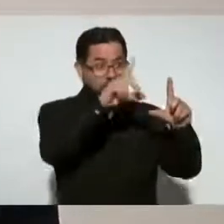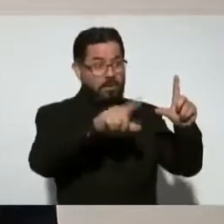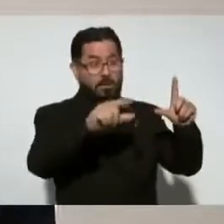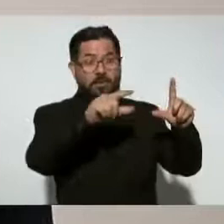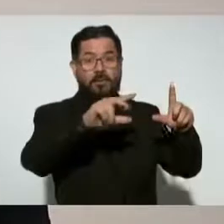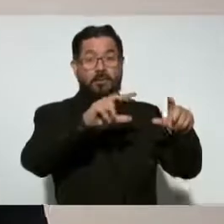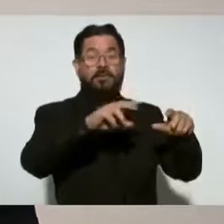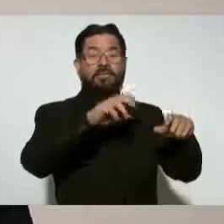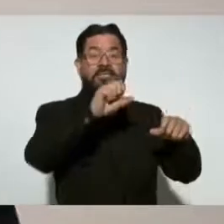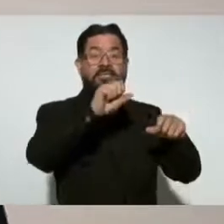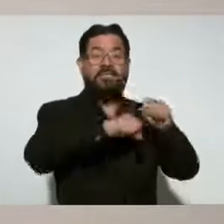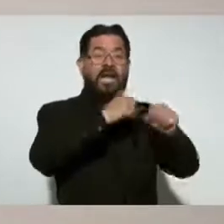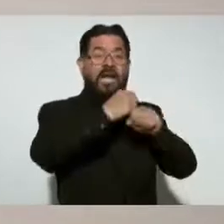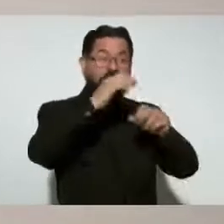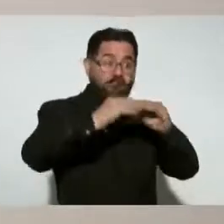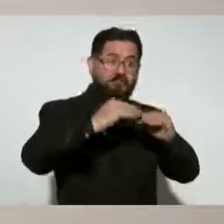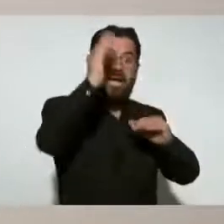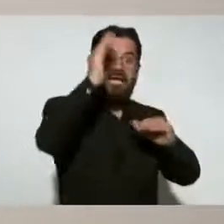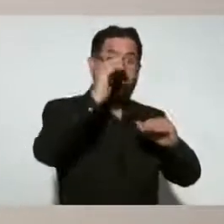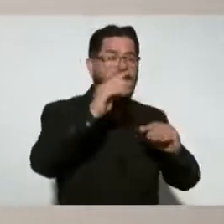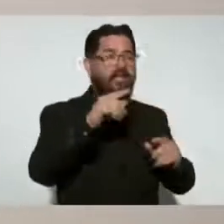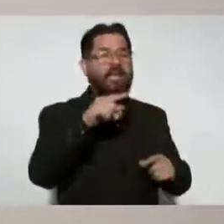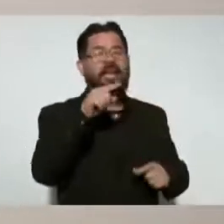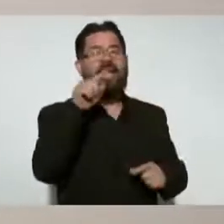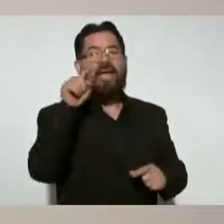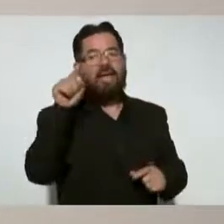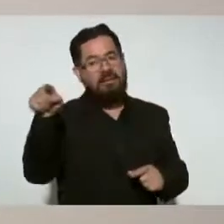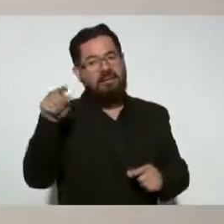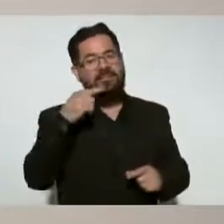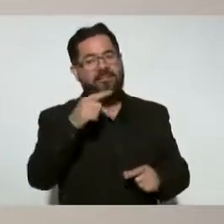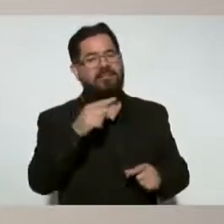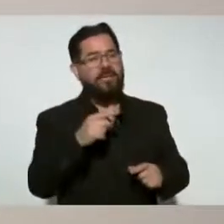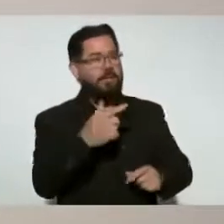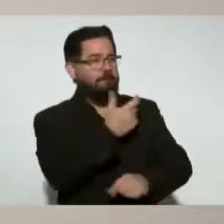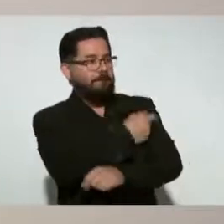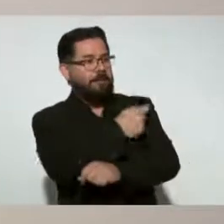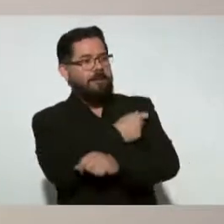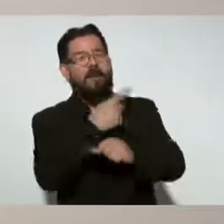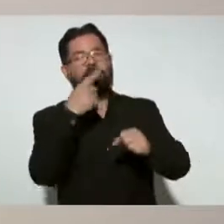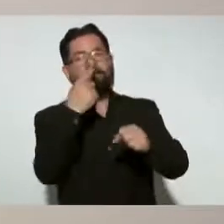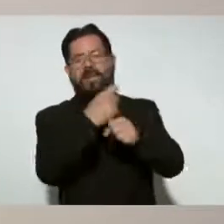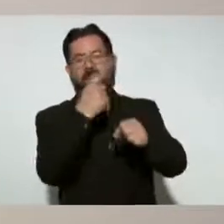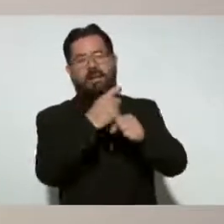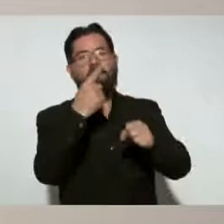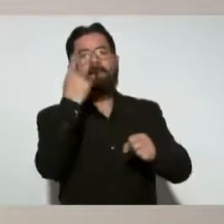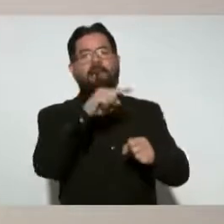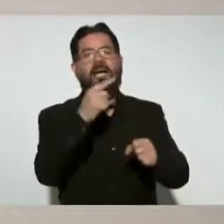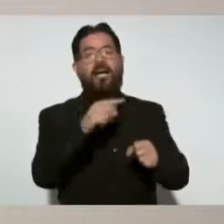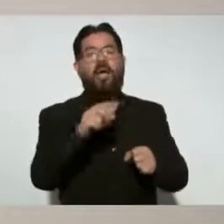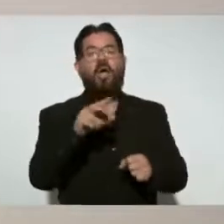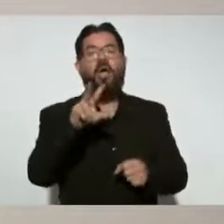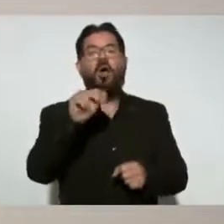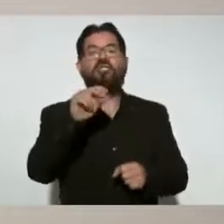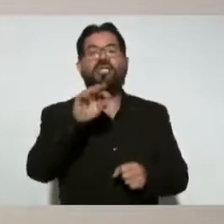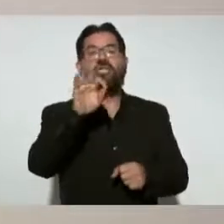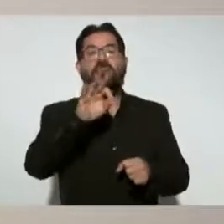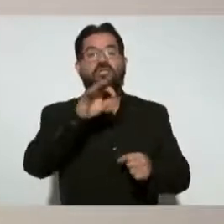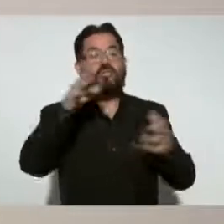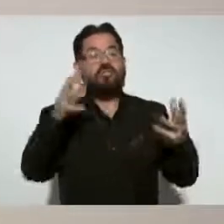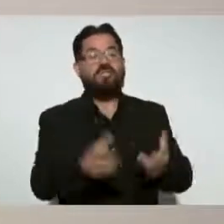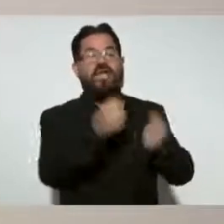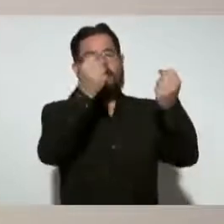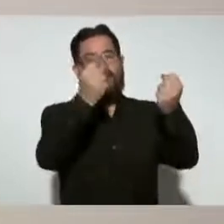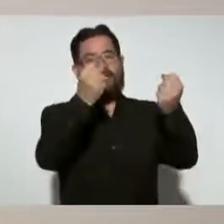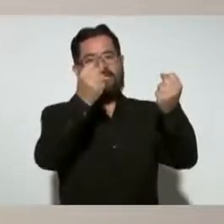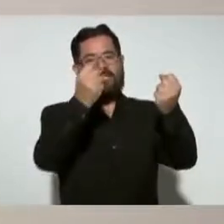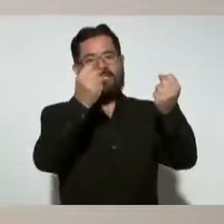a reducir la mortalidad por COVID en un 80%. Entonces, cuando preguntan ¿y